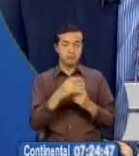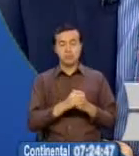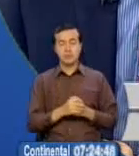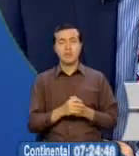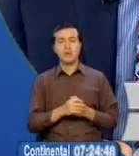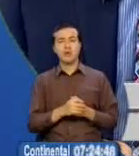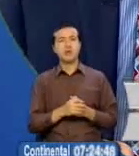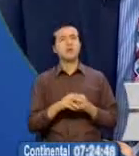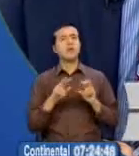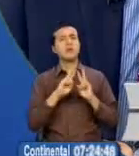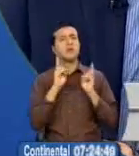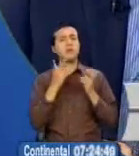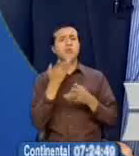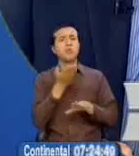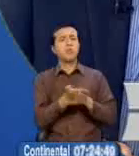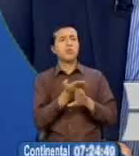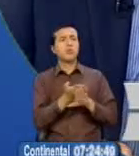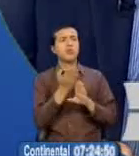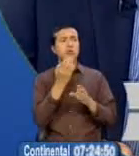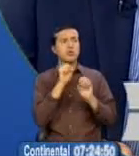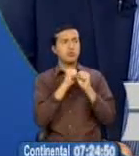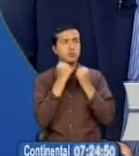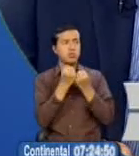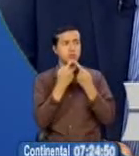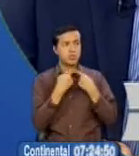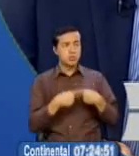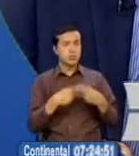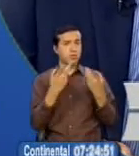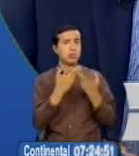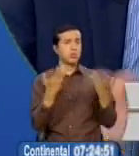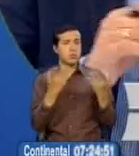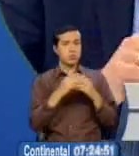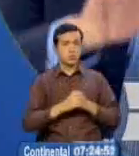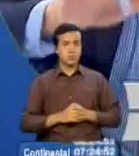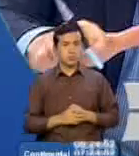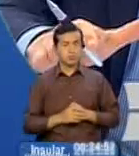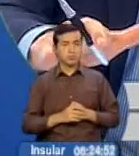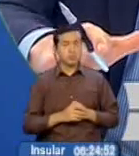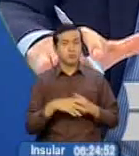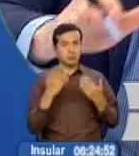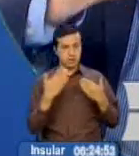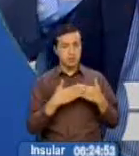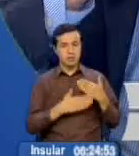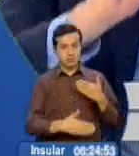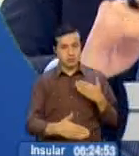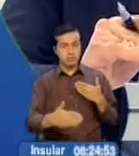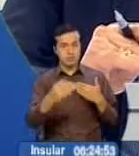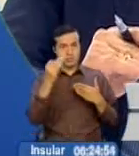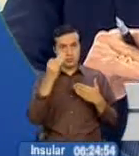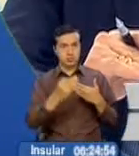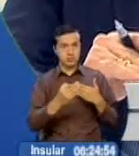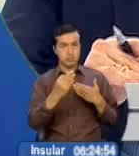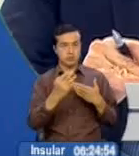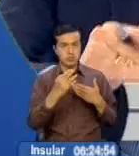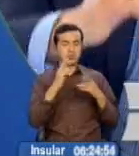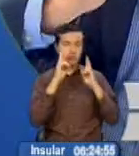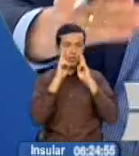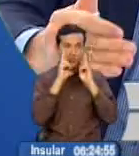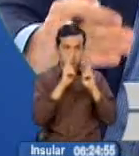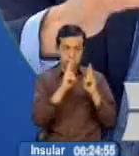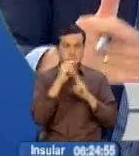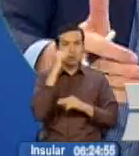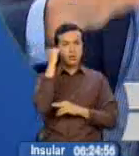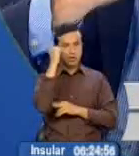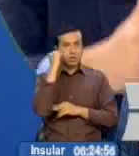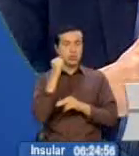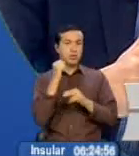pasa es qué tienen que proponerle a la sociedad en ese sentido, partiendo del reconocimiento de los